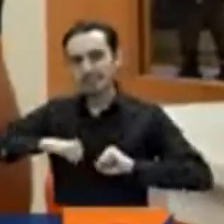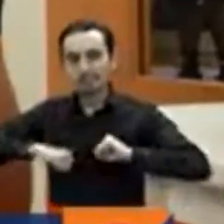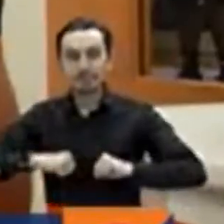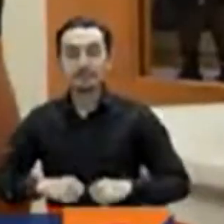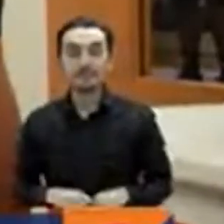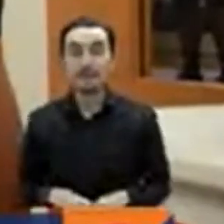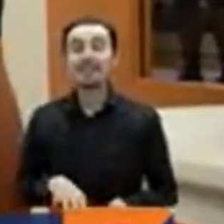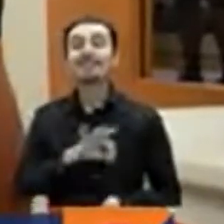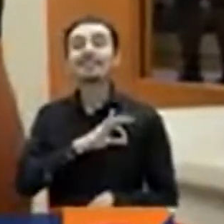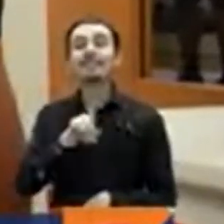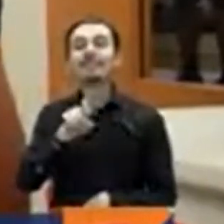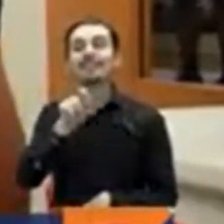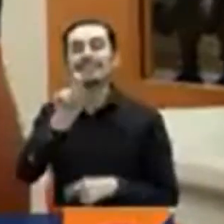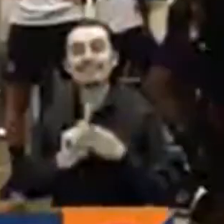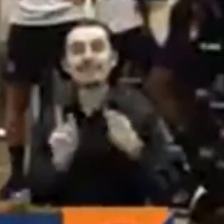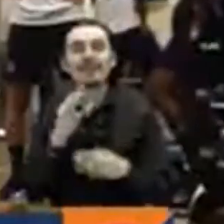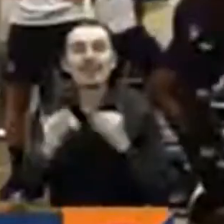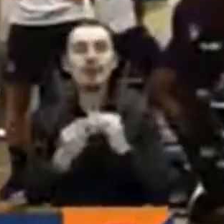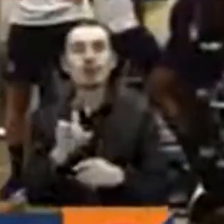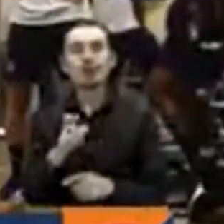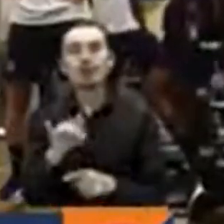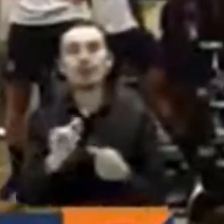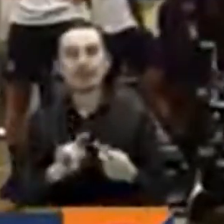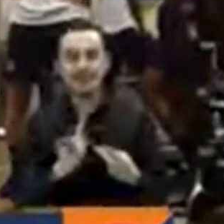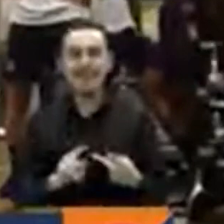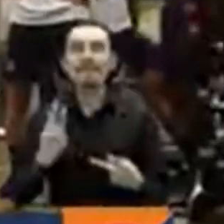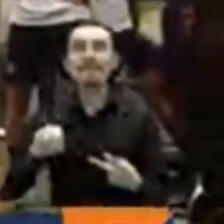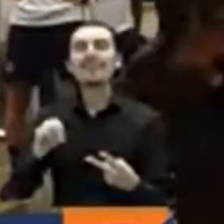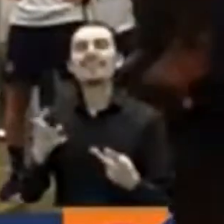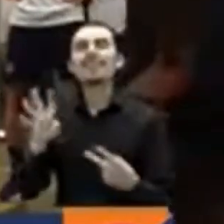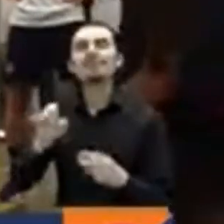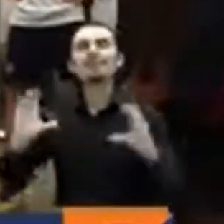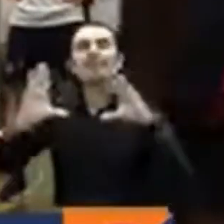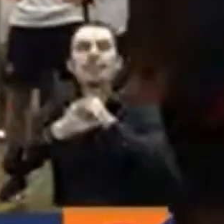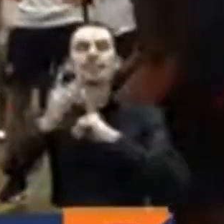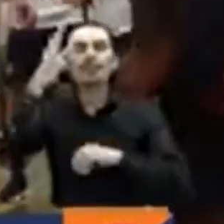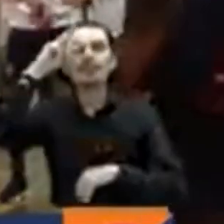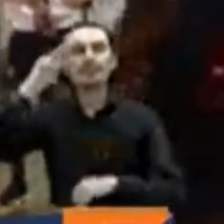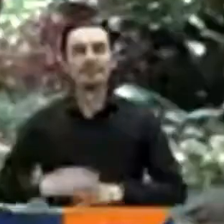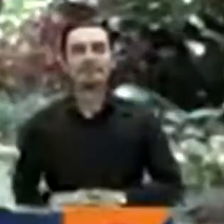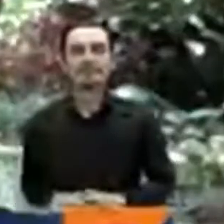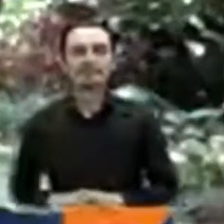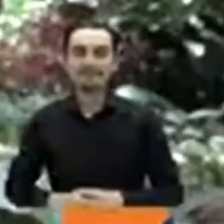jugará este sábado a las 6:30 ante Guatemala y el martes 27 a las 9 de la noche contra México.